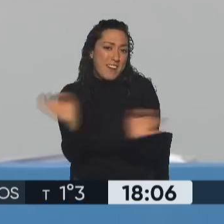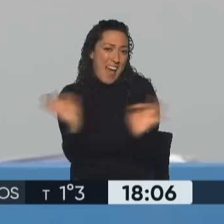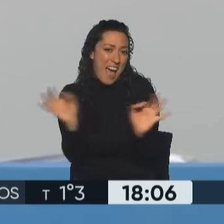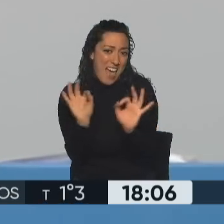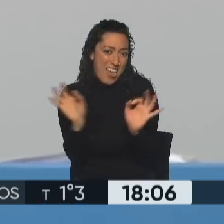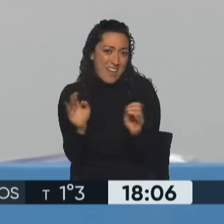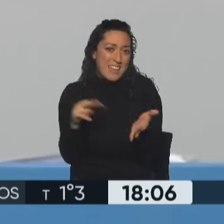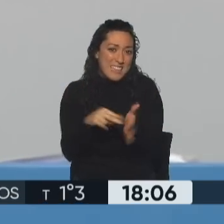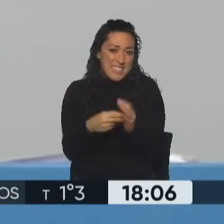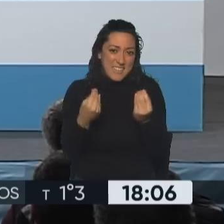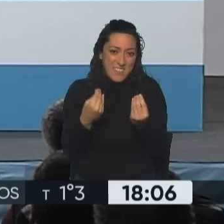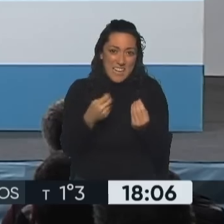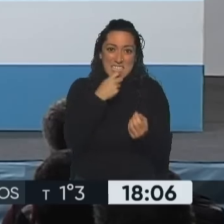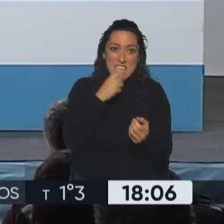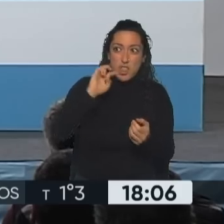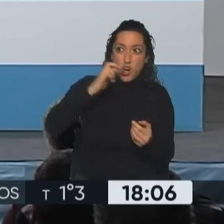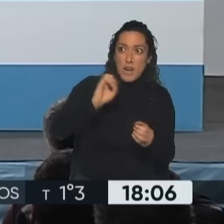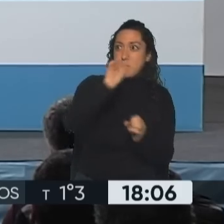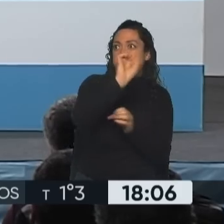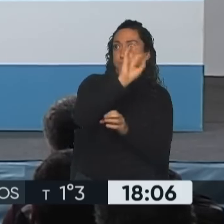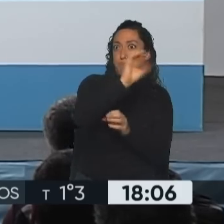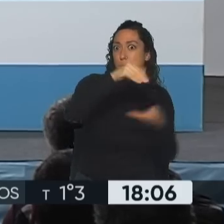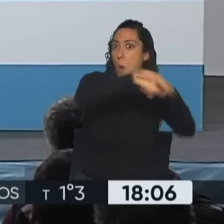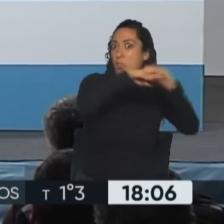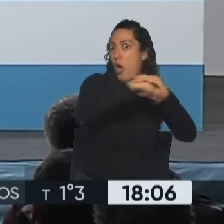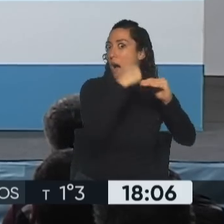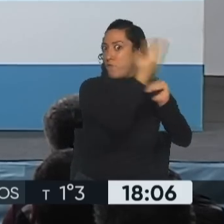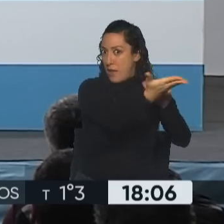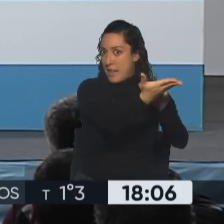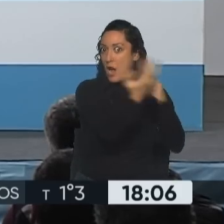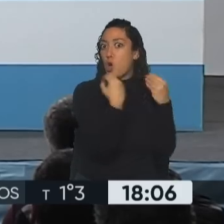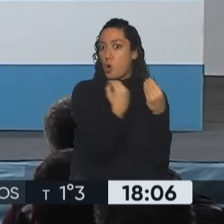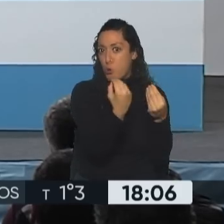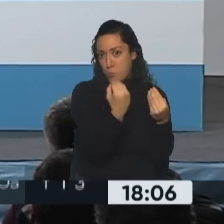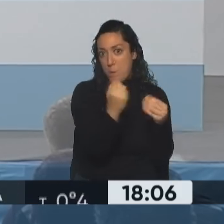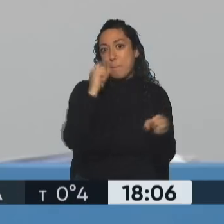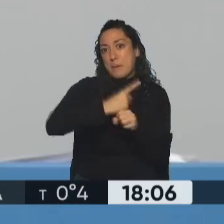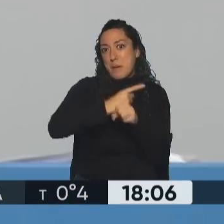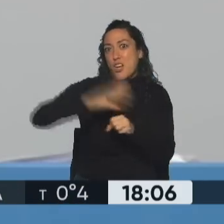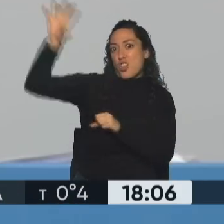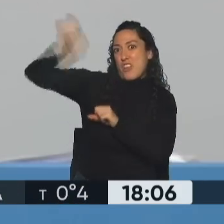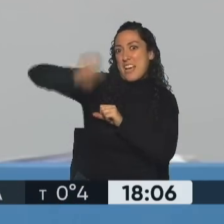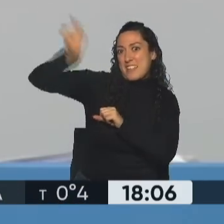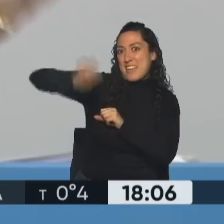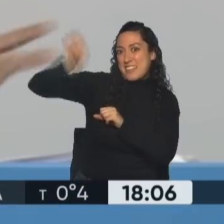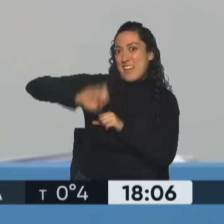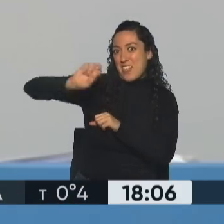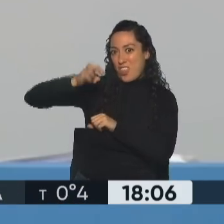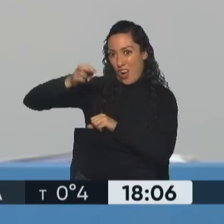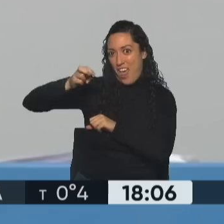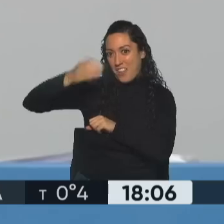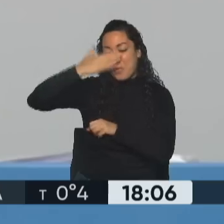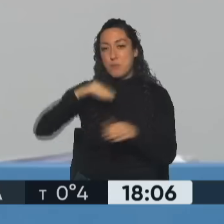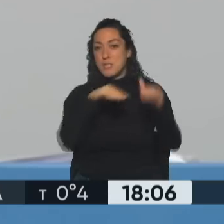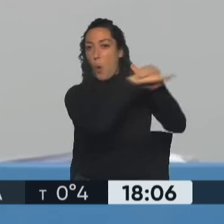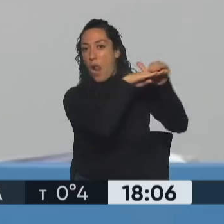pueda sacar dólares de la Argentina, tengo primero que ingresar los dólares, porque si no,